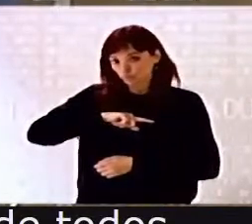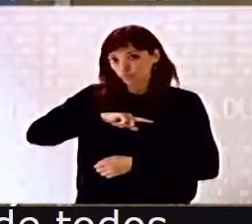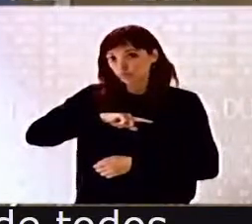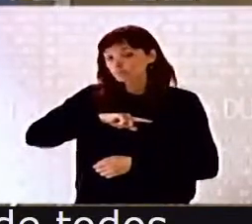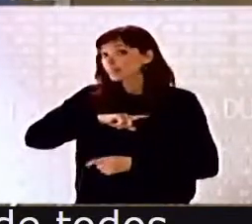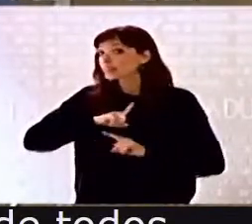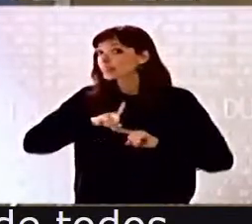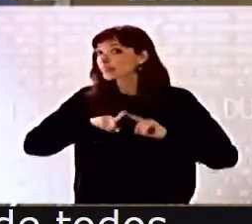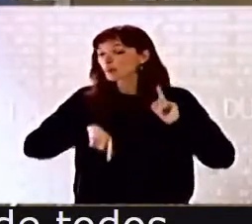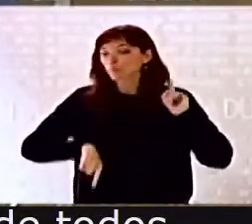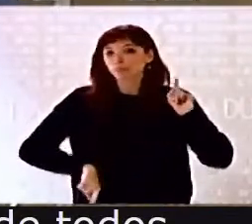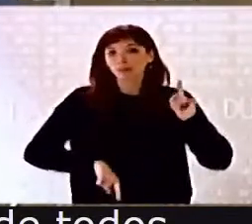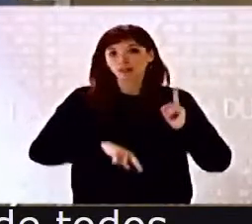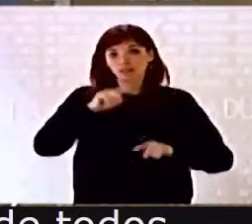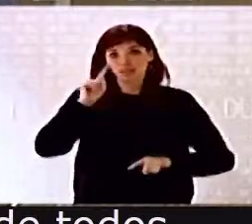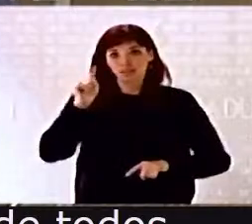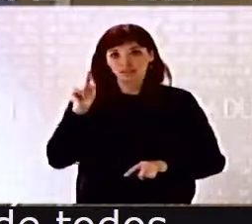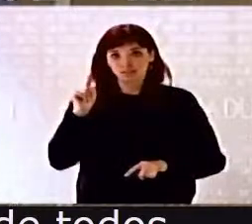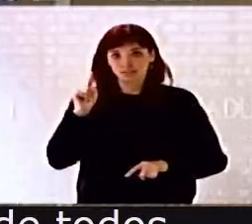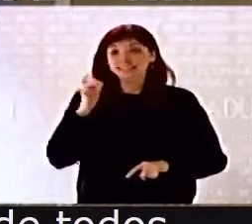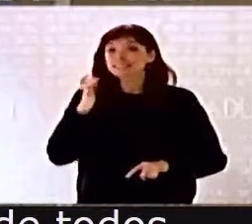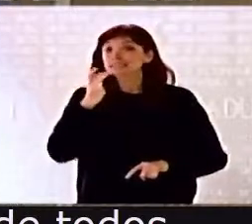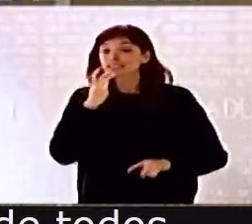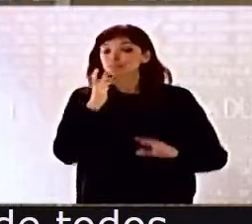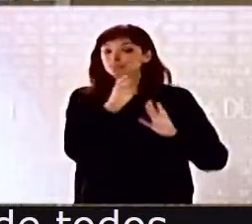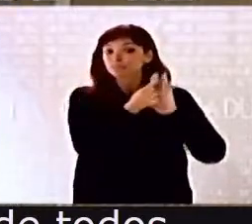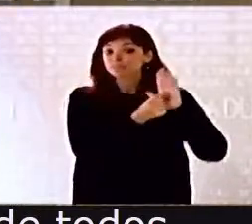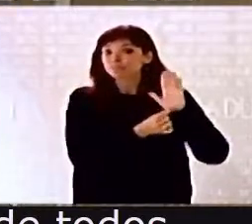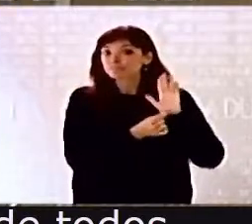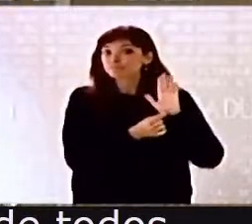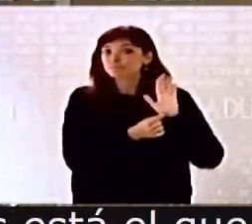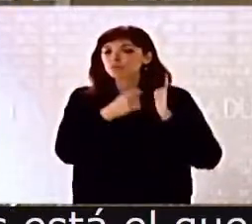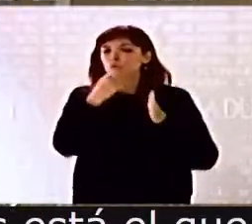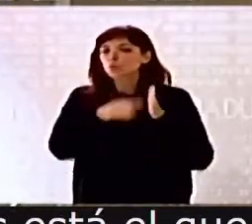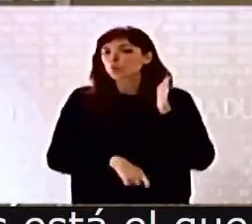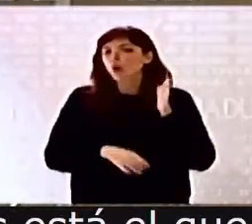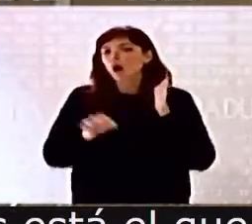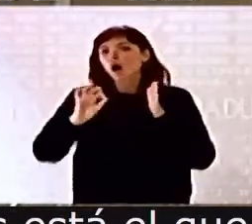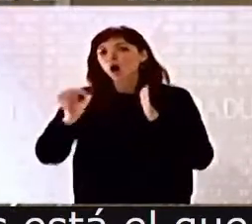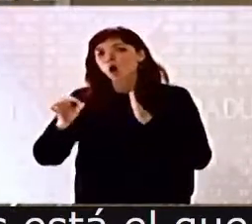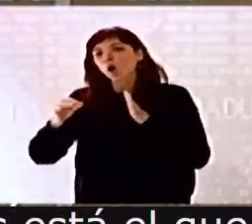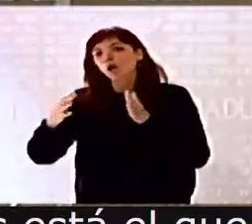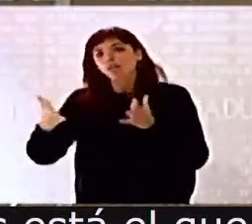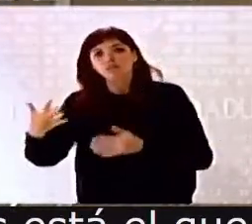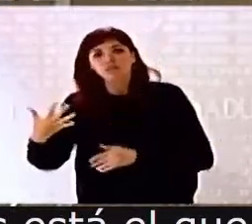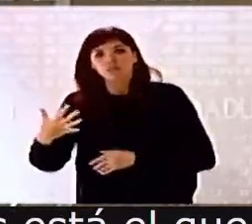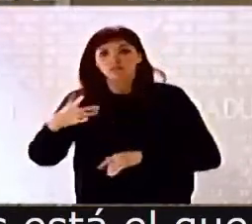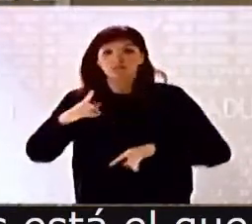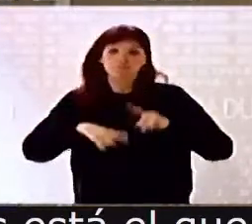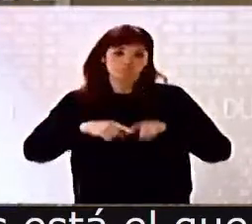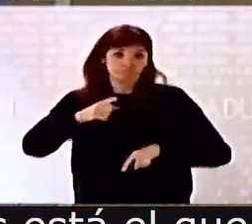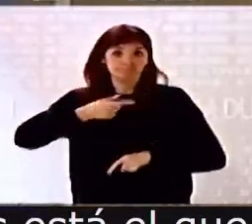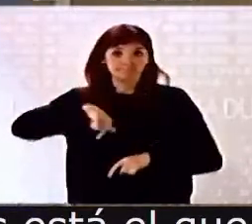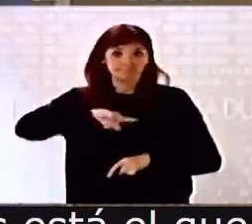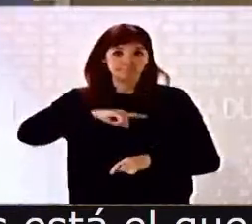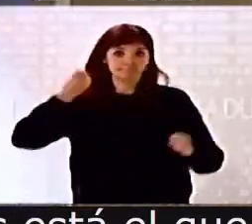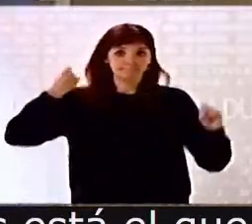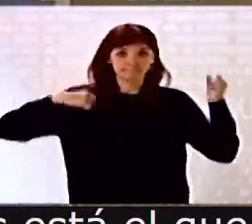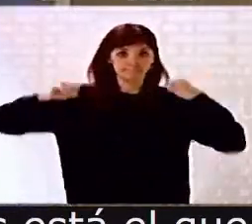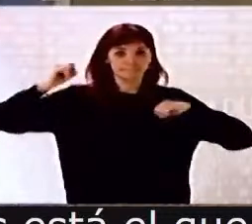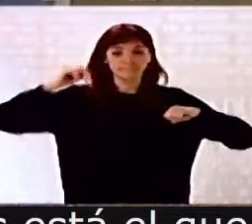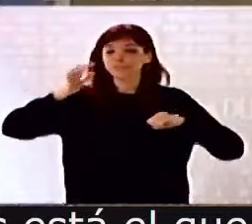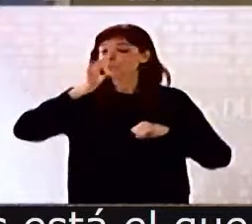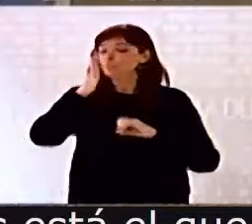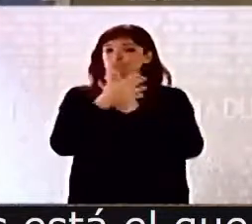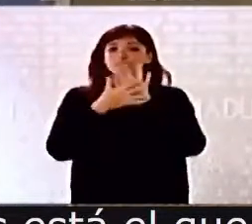está el que las medidas tengan que ser más o menos complicadas. Por eso